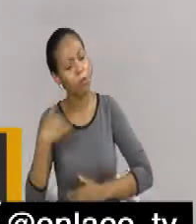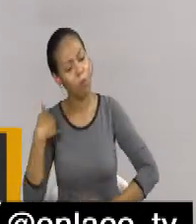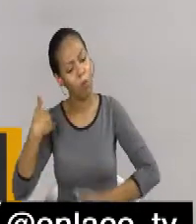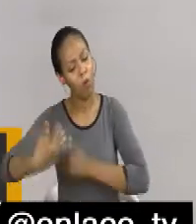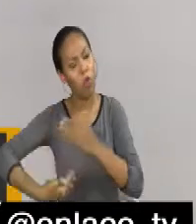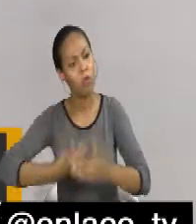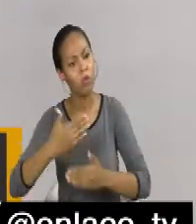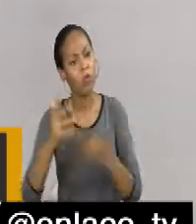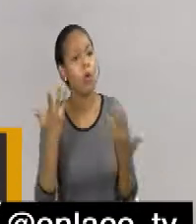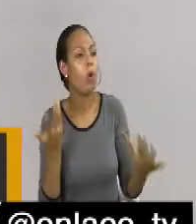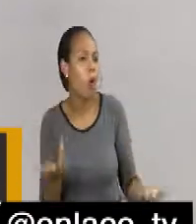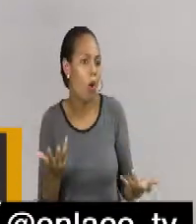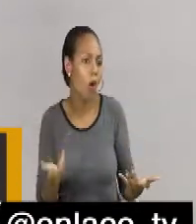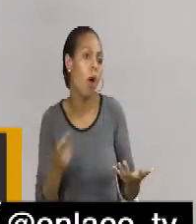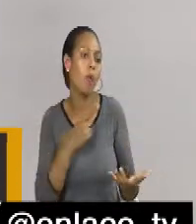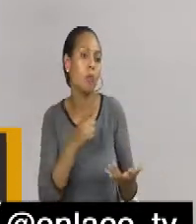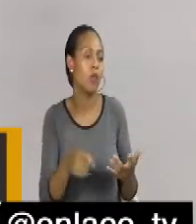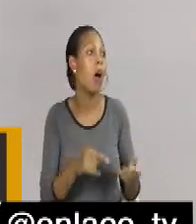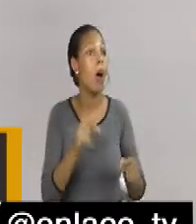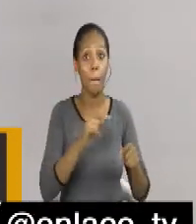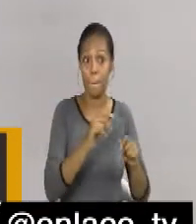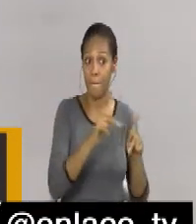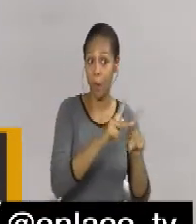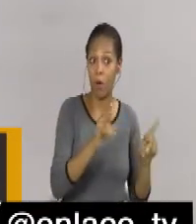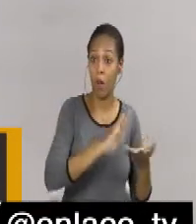de participación ciudadana.